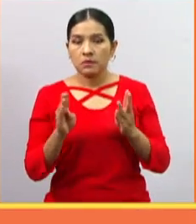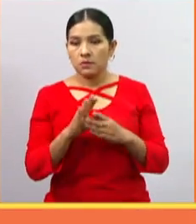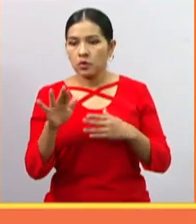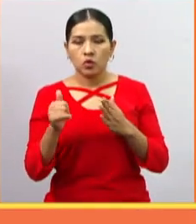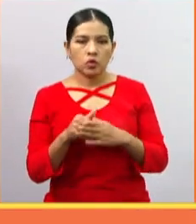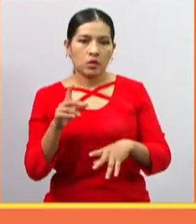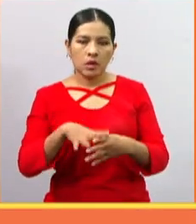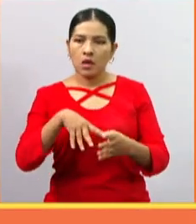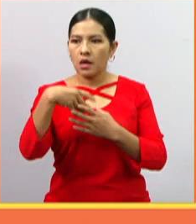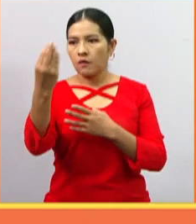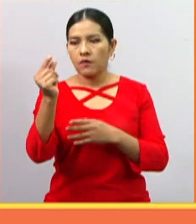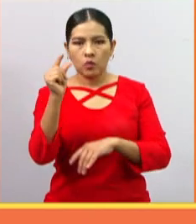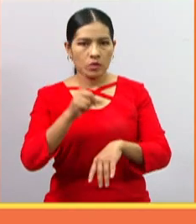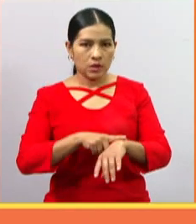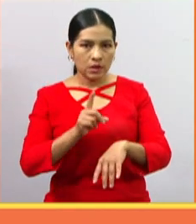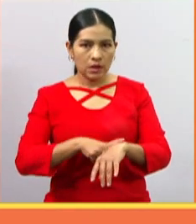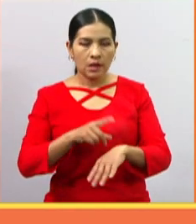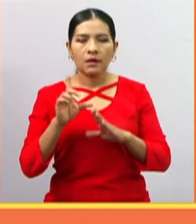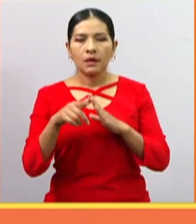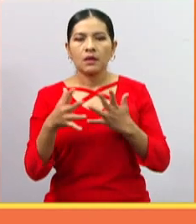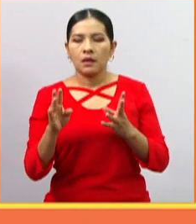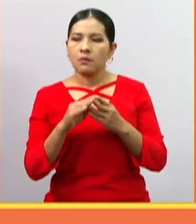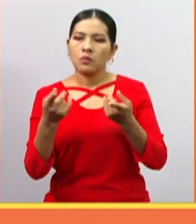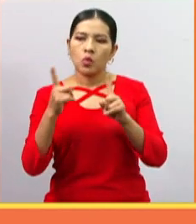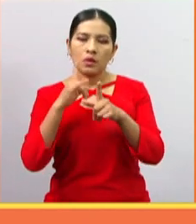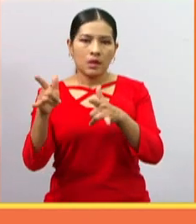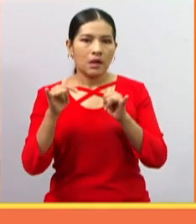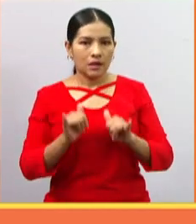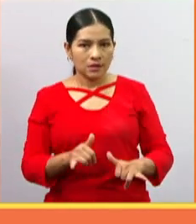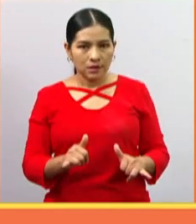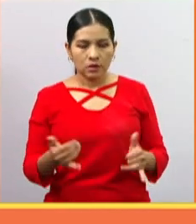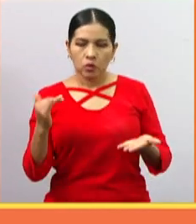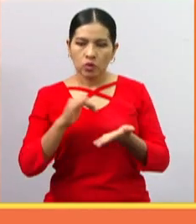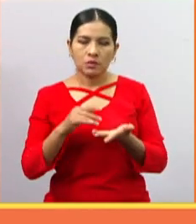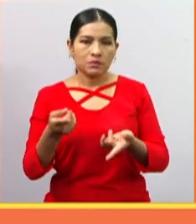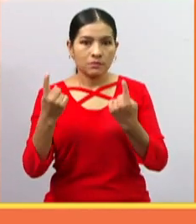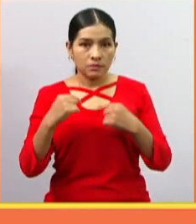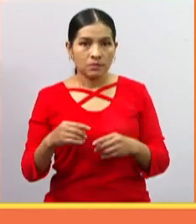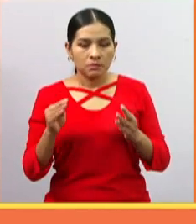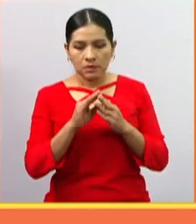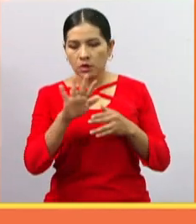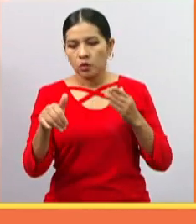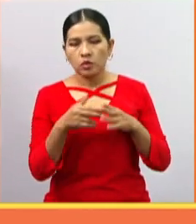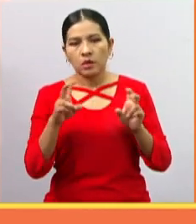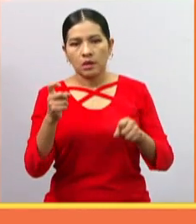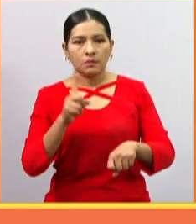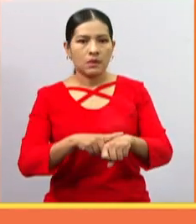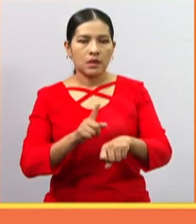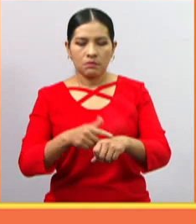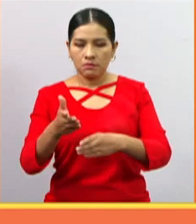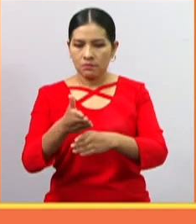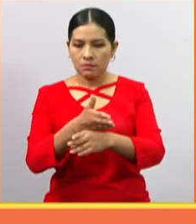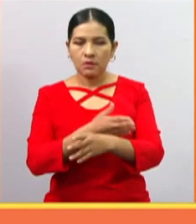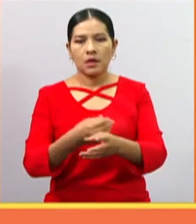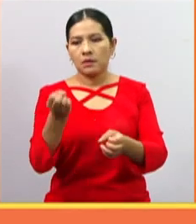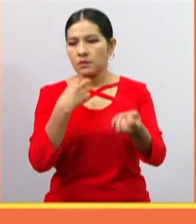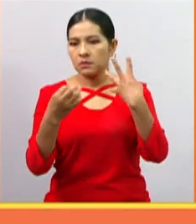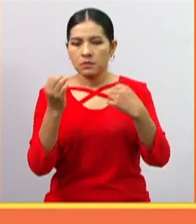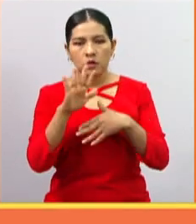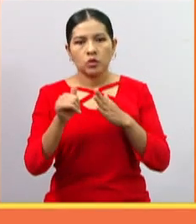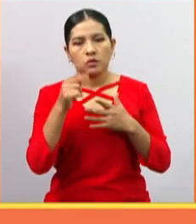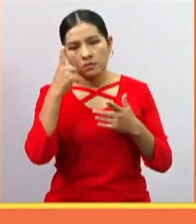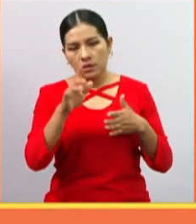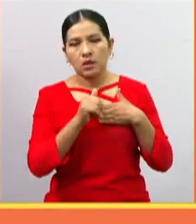un tiempo, así que cuando he estado ya aquí otra vez de retorno, pues periódicamente me invitan para dirigir, así